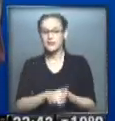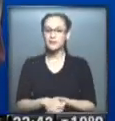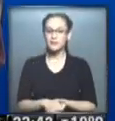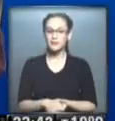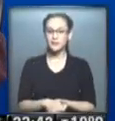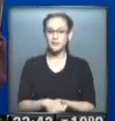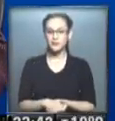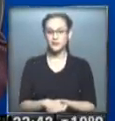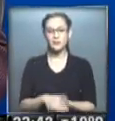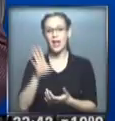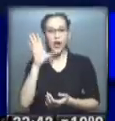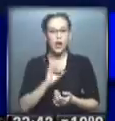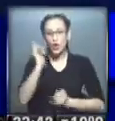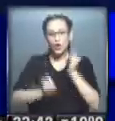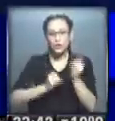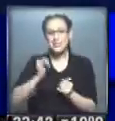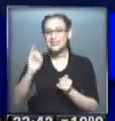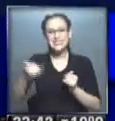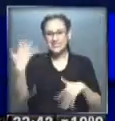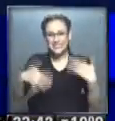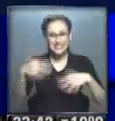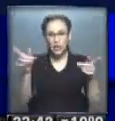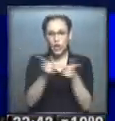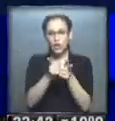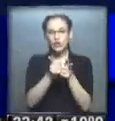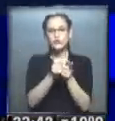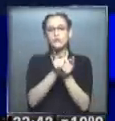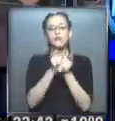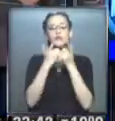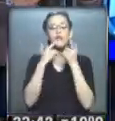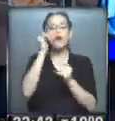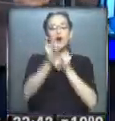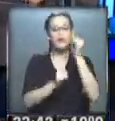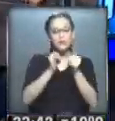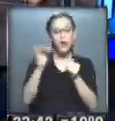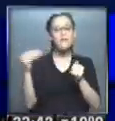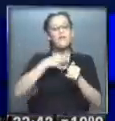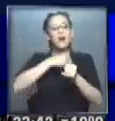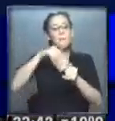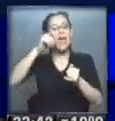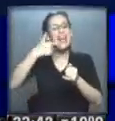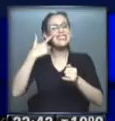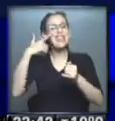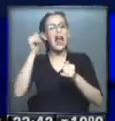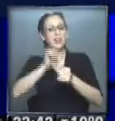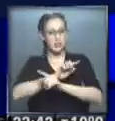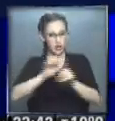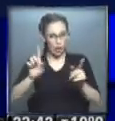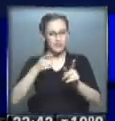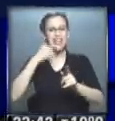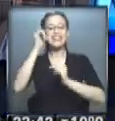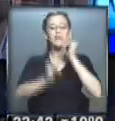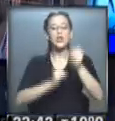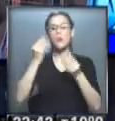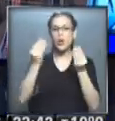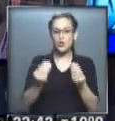Gaby, ¿qué? ¿Tenés algo más para decir? Sí, una cosa muy cortita. Llevarle tranquilidad a los fanáticos de Messi porque no se lesionó. Solo tuvo que explicar por qué puso mala cara cuando lo cambió